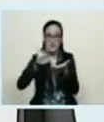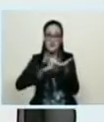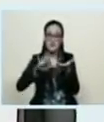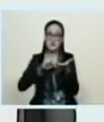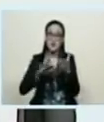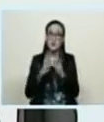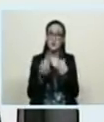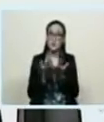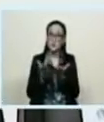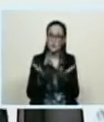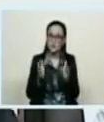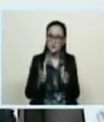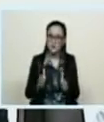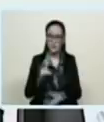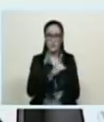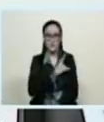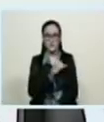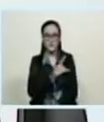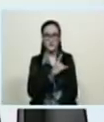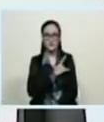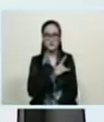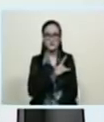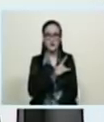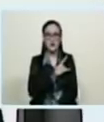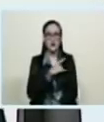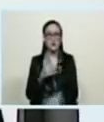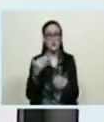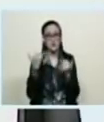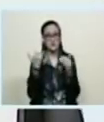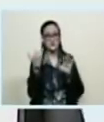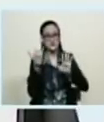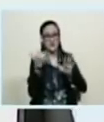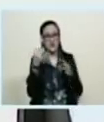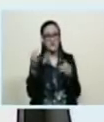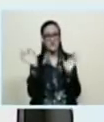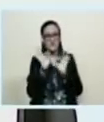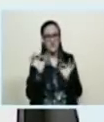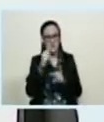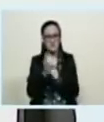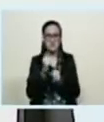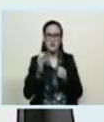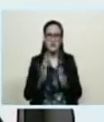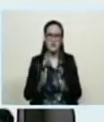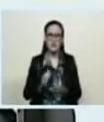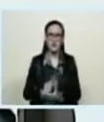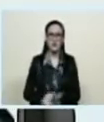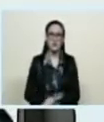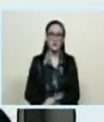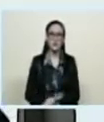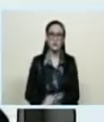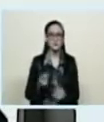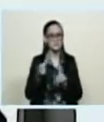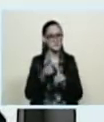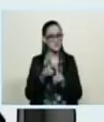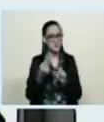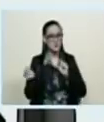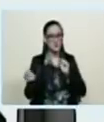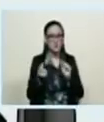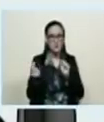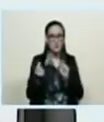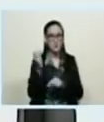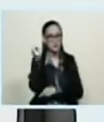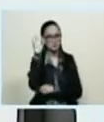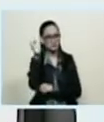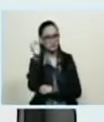todos nuestros estudiantes universitarios. Seis líneas de trabajo que hemos desarrollado desde la juventud. En primer lugar, foros,